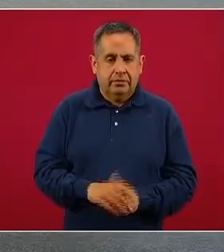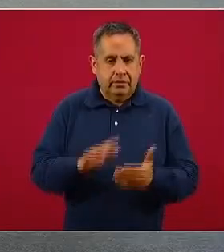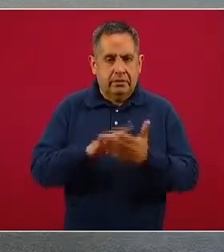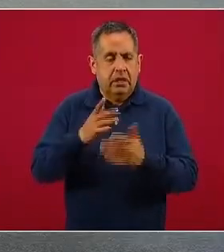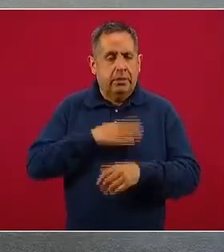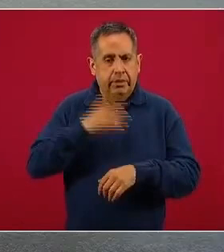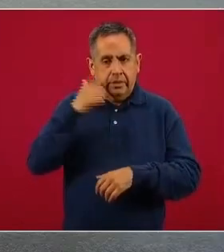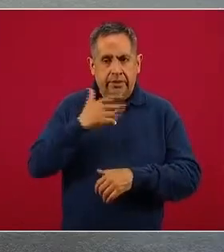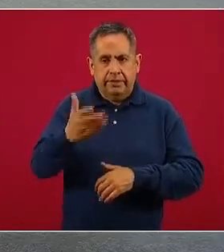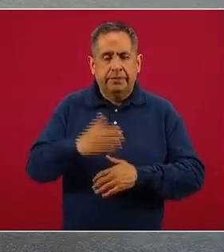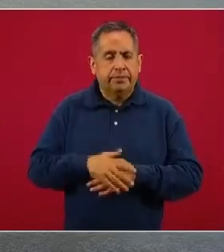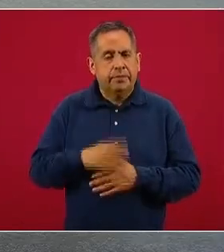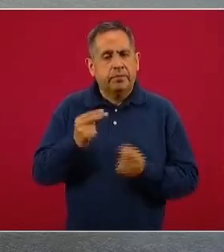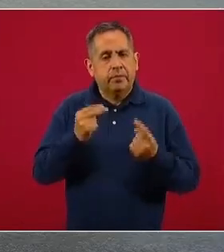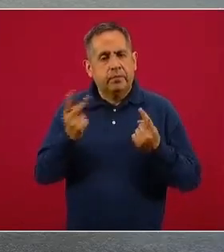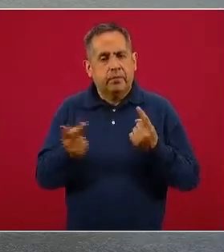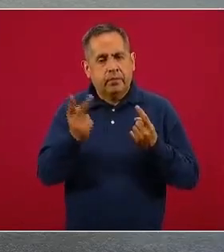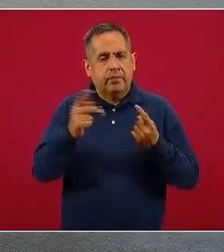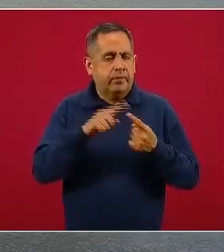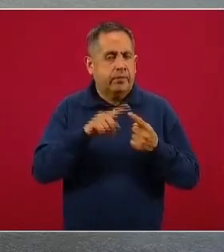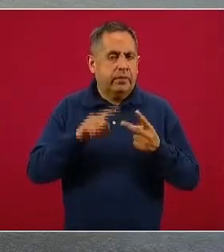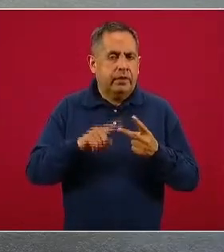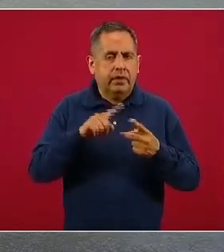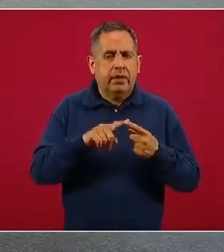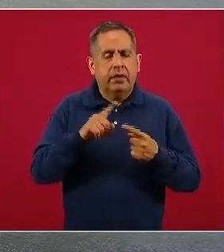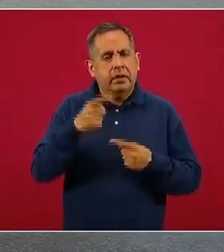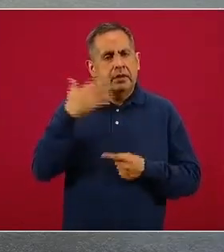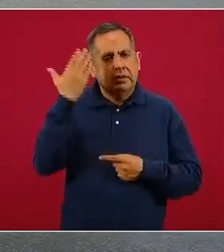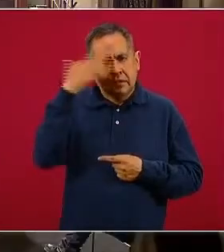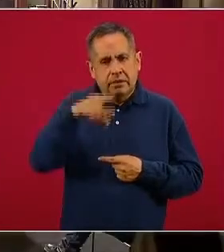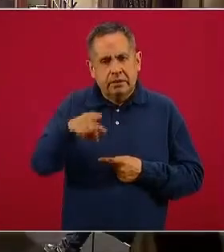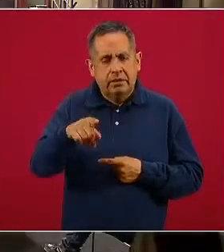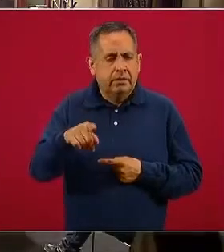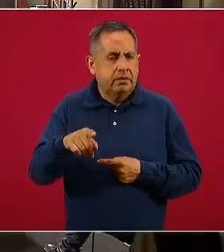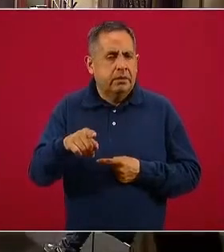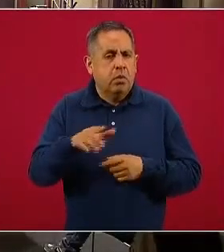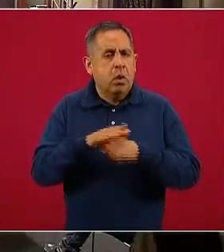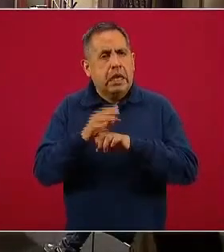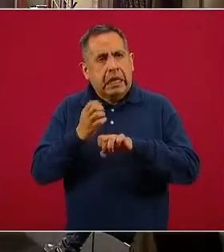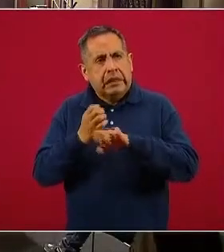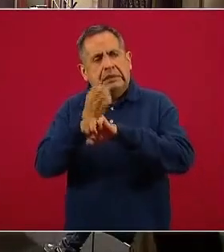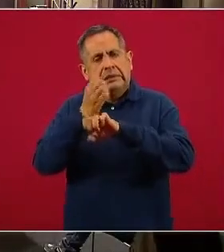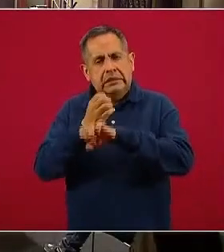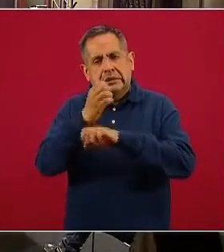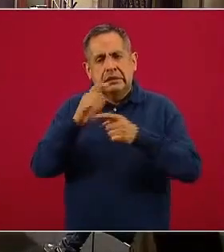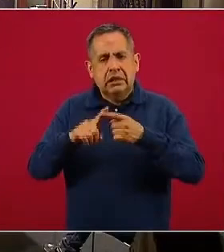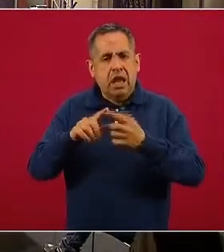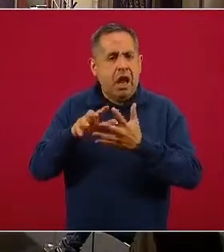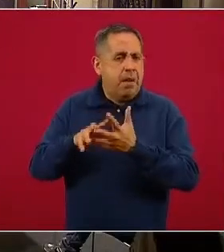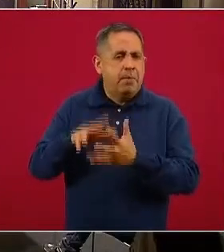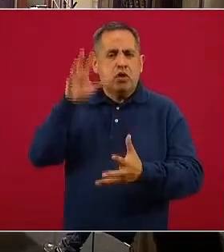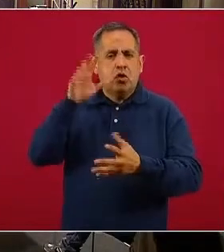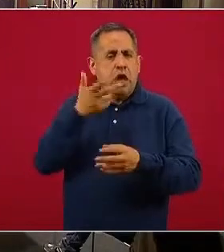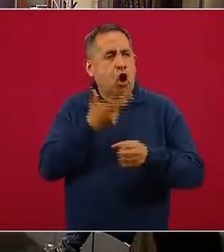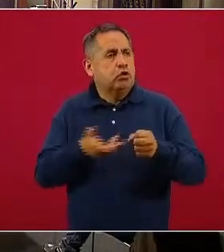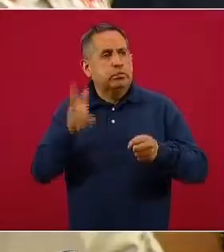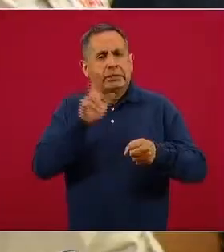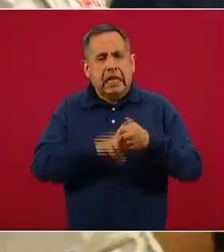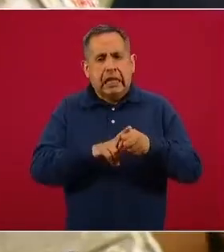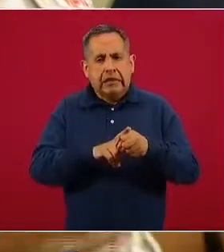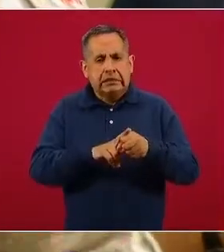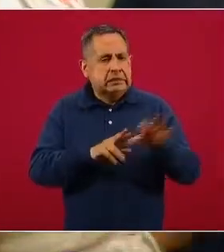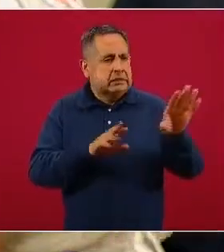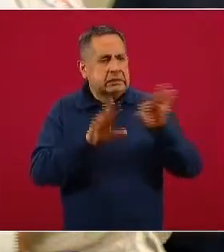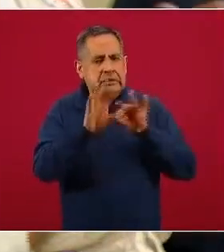Gracias, buenas noches. Yo tengo dos preguntas. La primera es saber en qué estados está la mayoría de los hospitales que